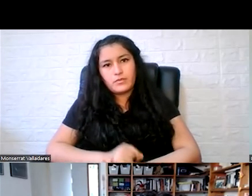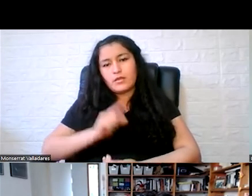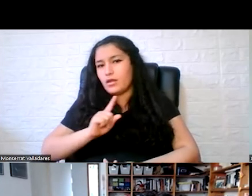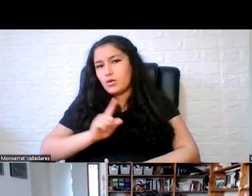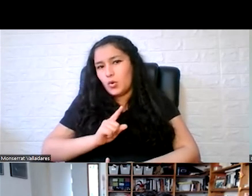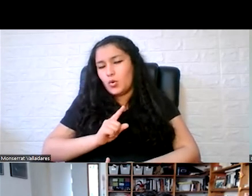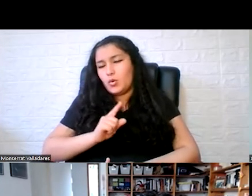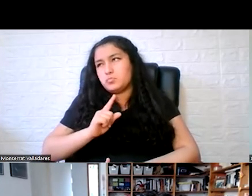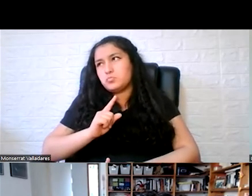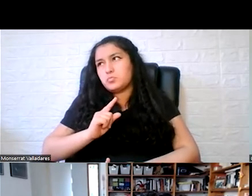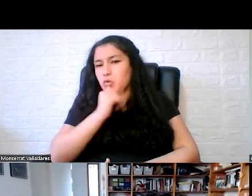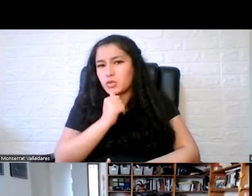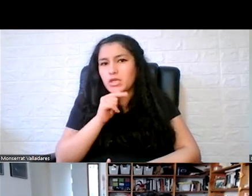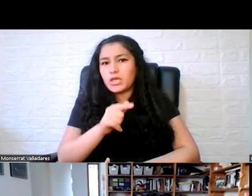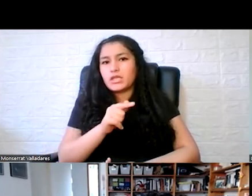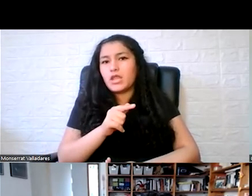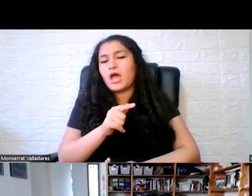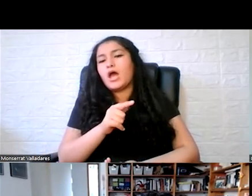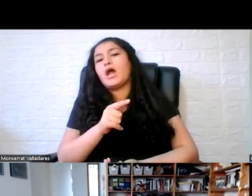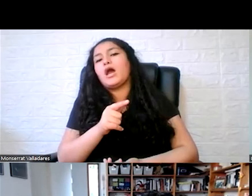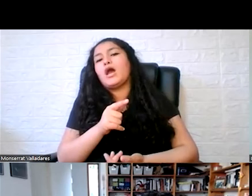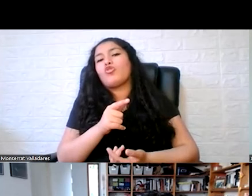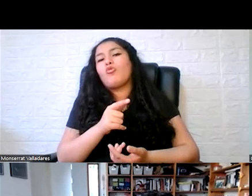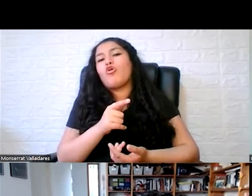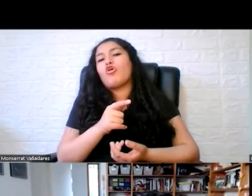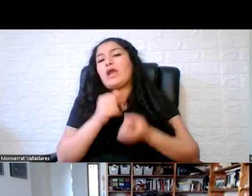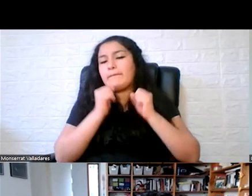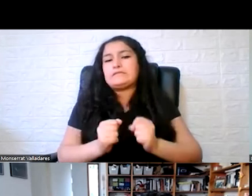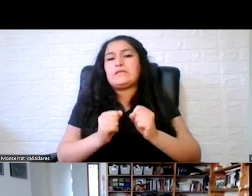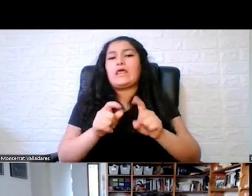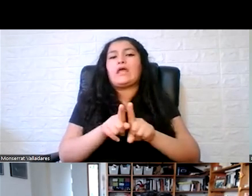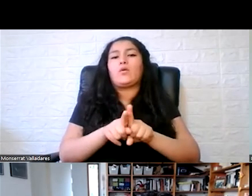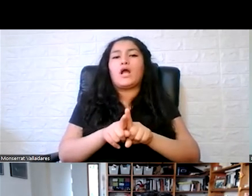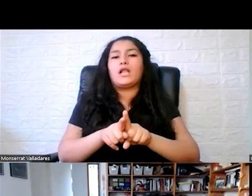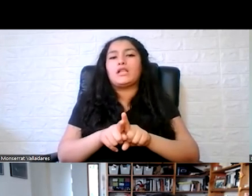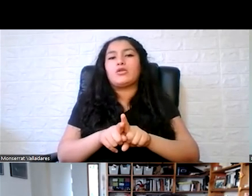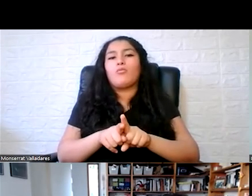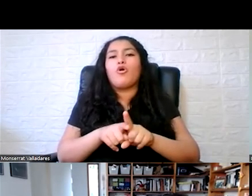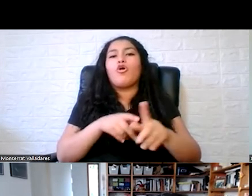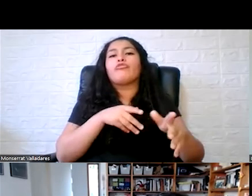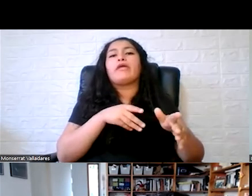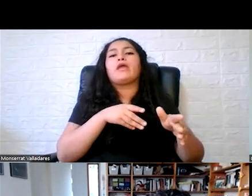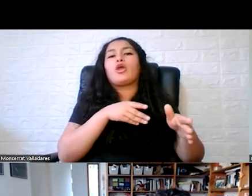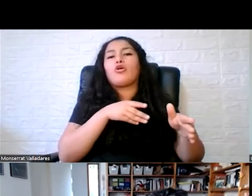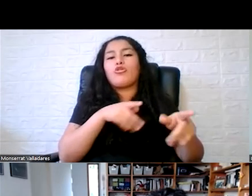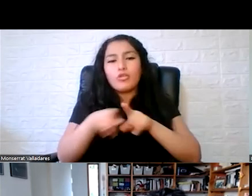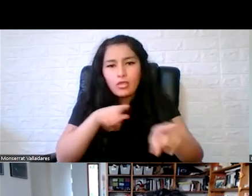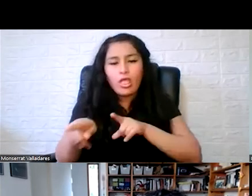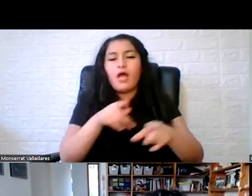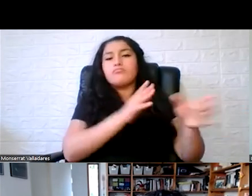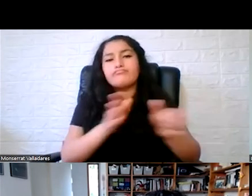tienen esta capacidad de acción, de articulación, del power finalmente que es este local, este que sostiene las luchas.